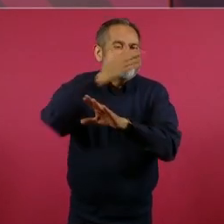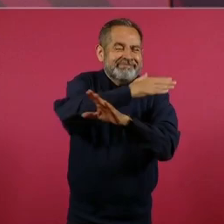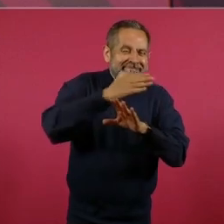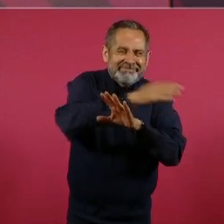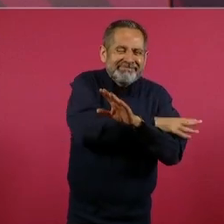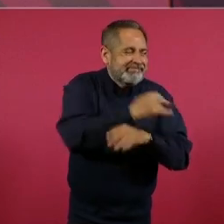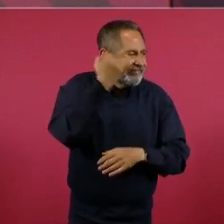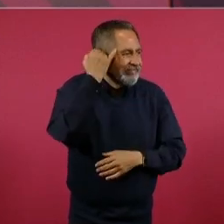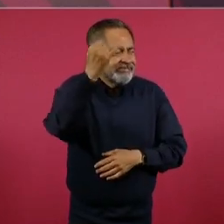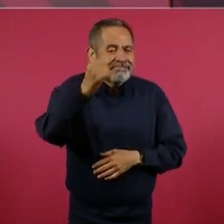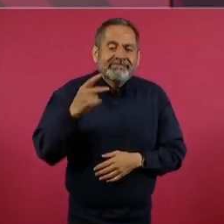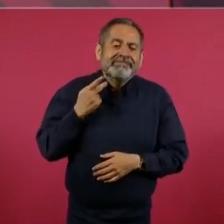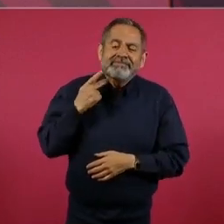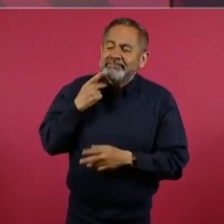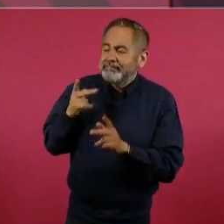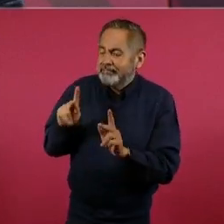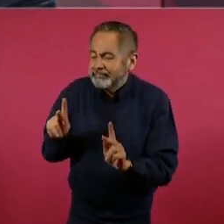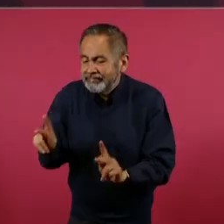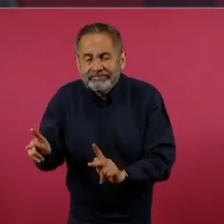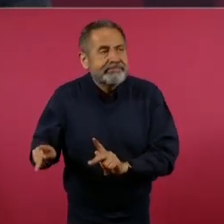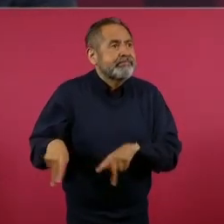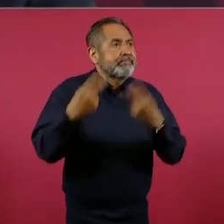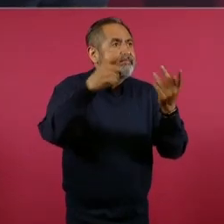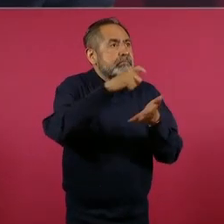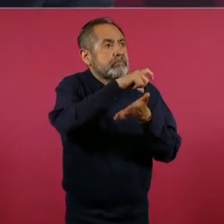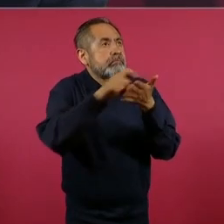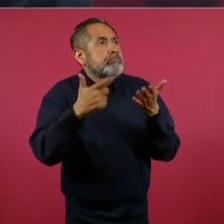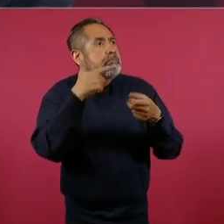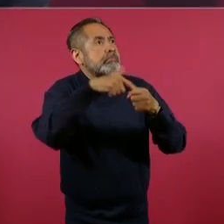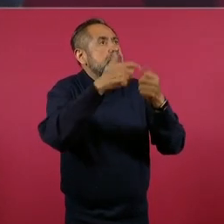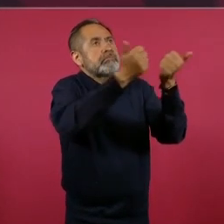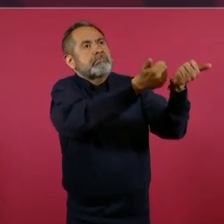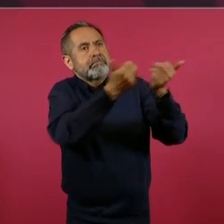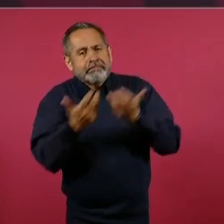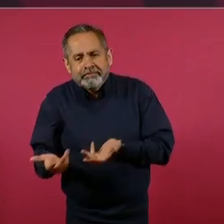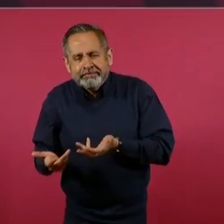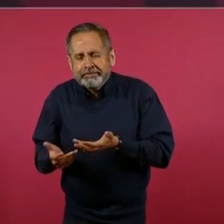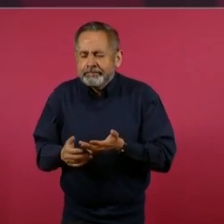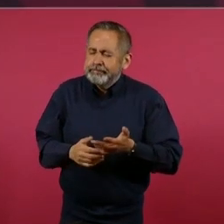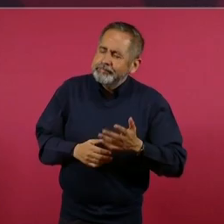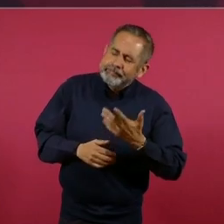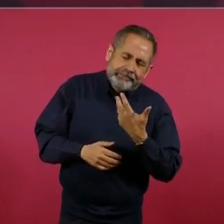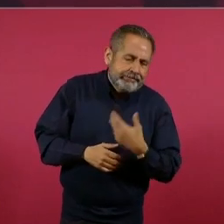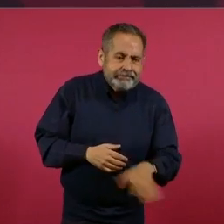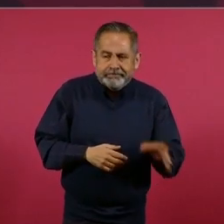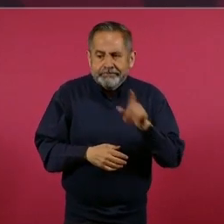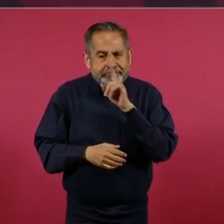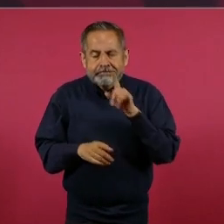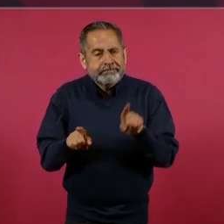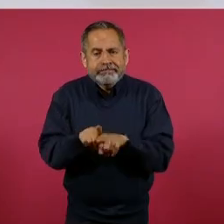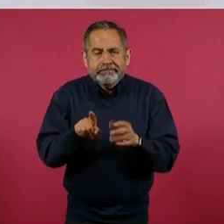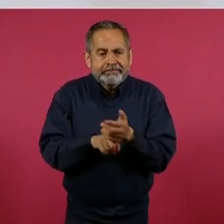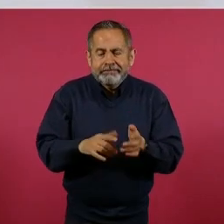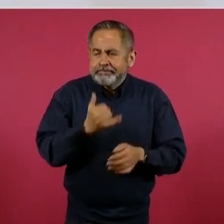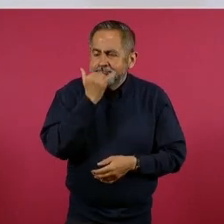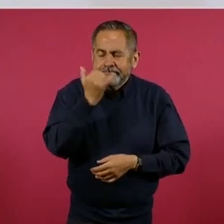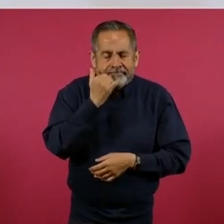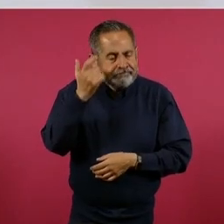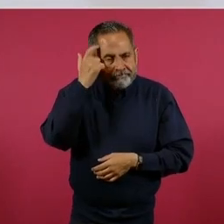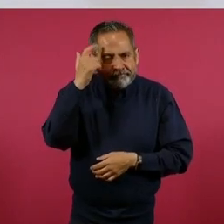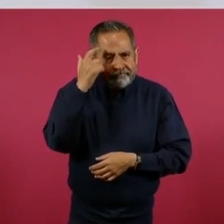vender petróleo crudo y comprar gasolinas. También una